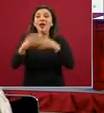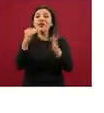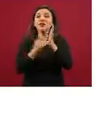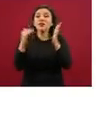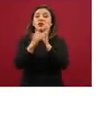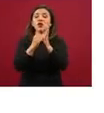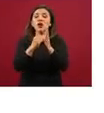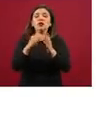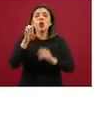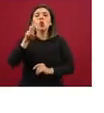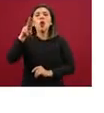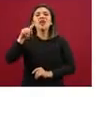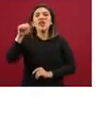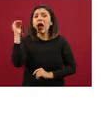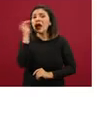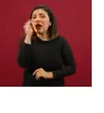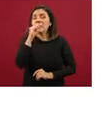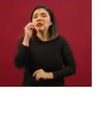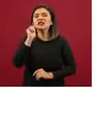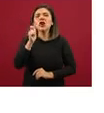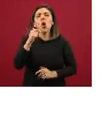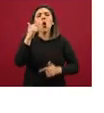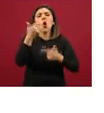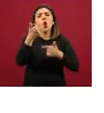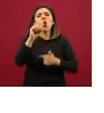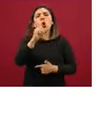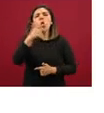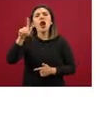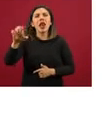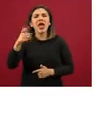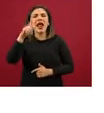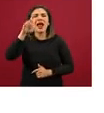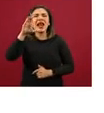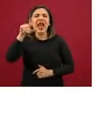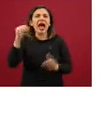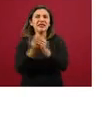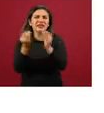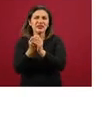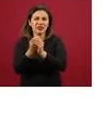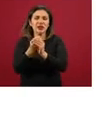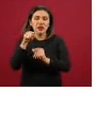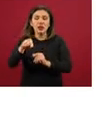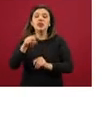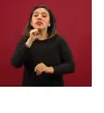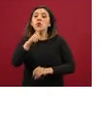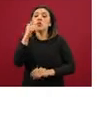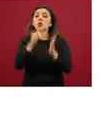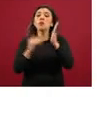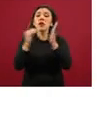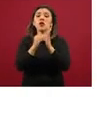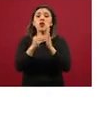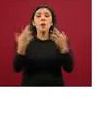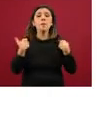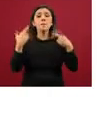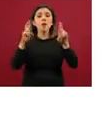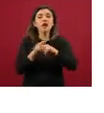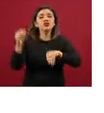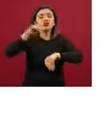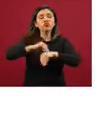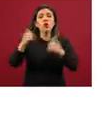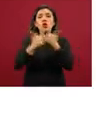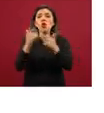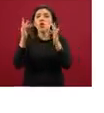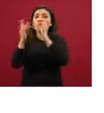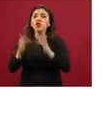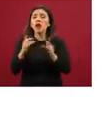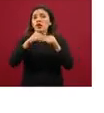cuentas gratuitas en Google Classroom y 1 millón de figuras educativas que los maestros se conectaron con email, y que vamos a